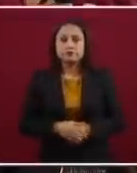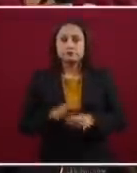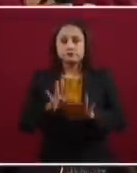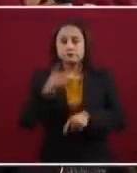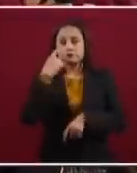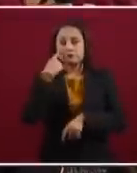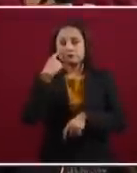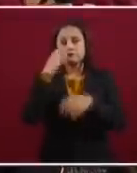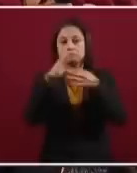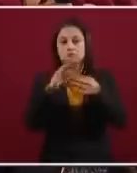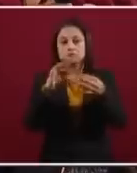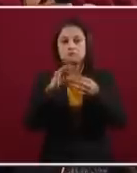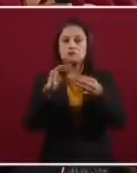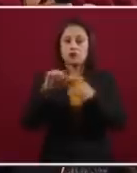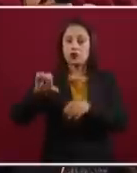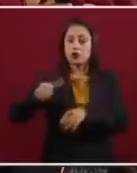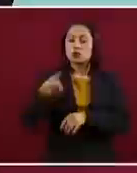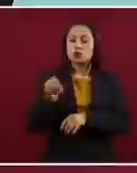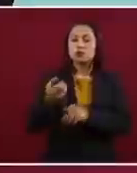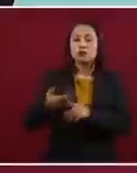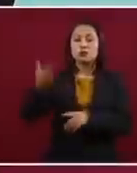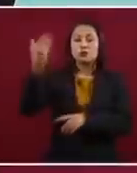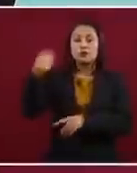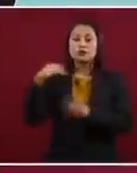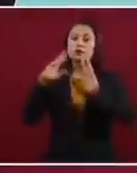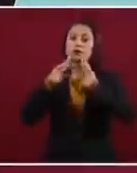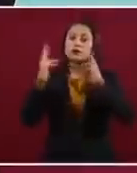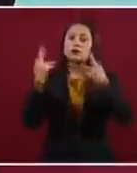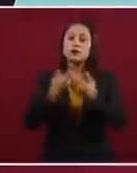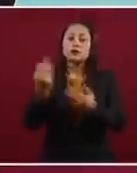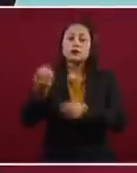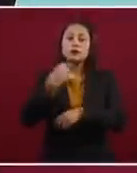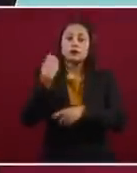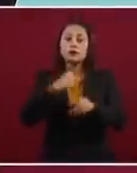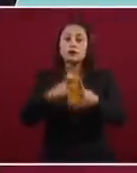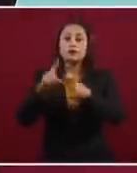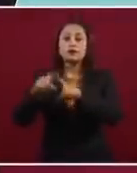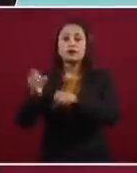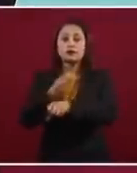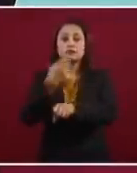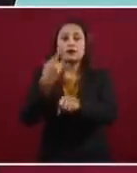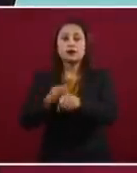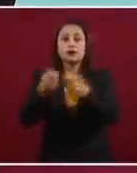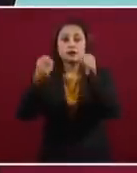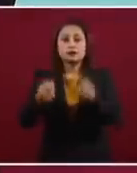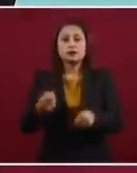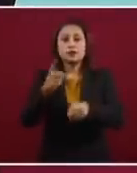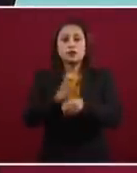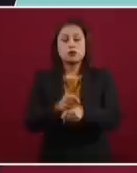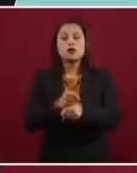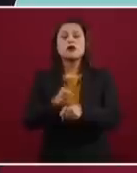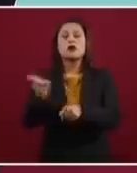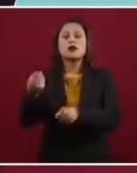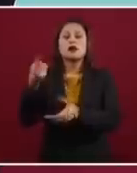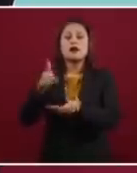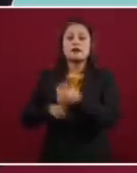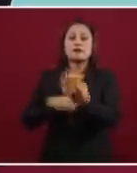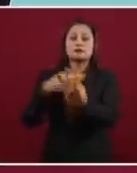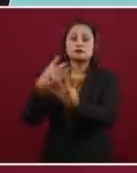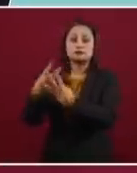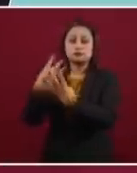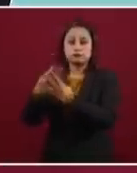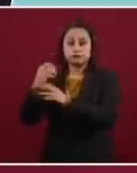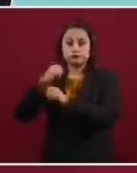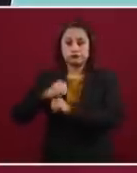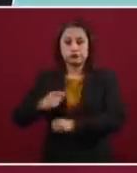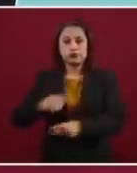octubre se tuvo la reunión con la conferencia de secretarios de seguridad pública del sistema penitenciario y alcaldes de la